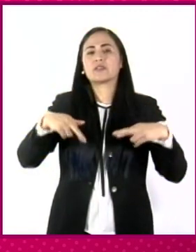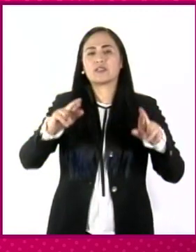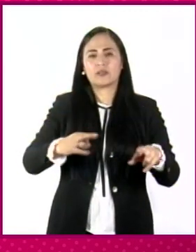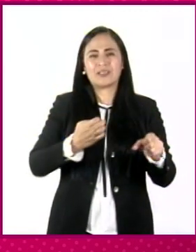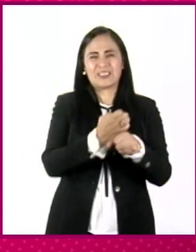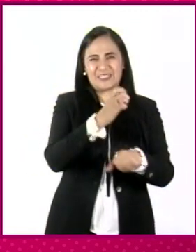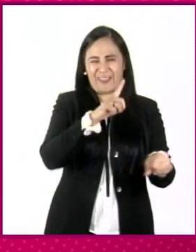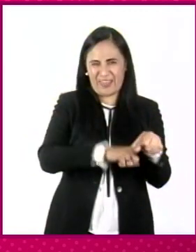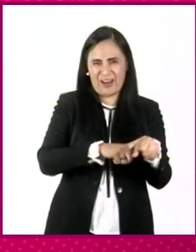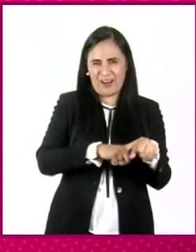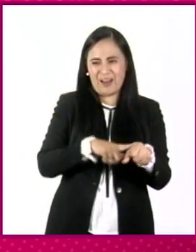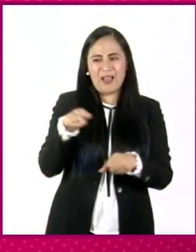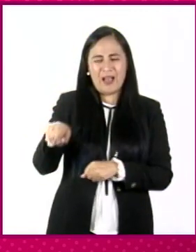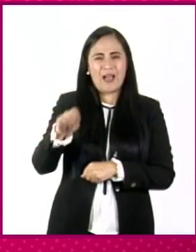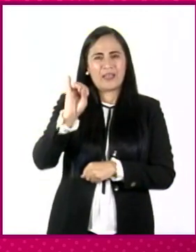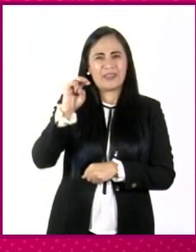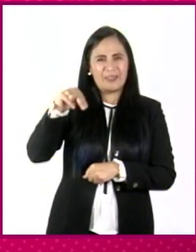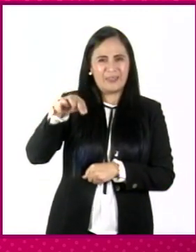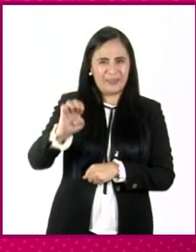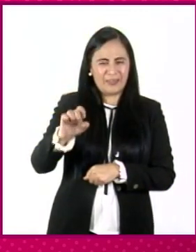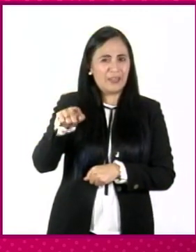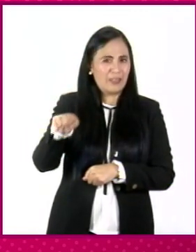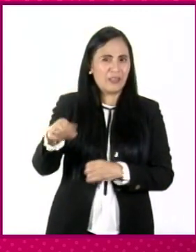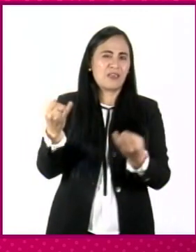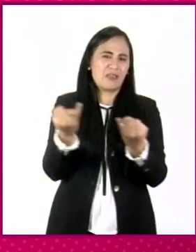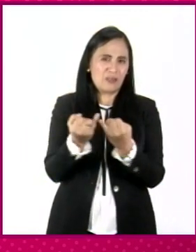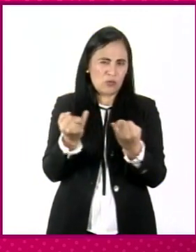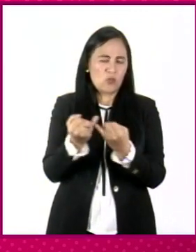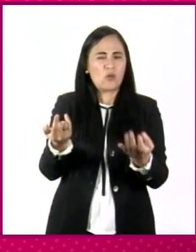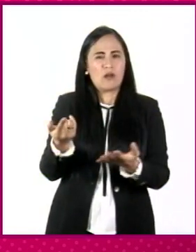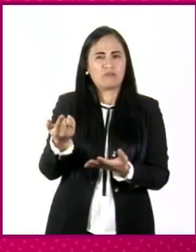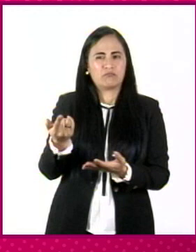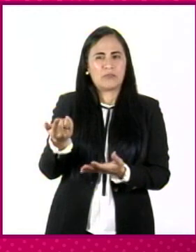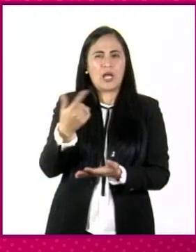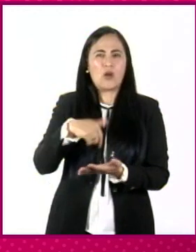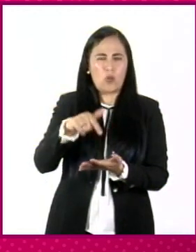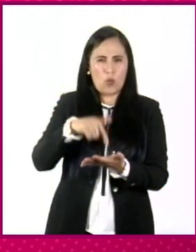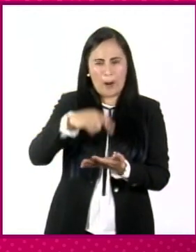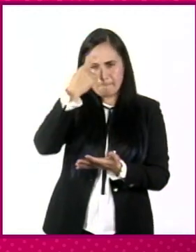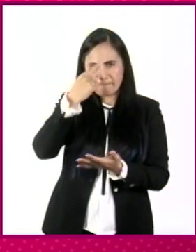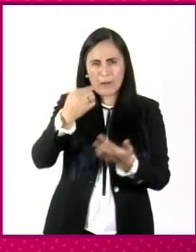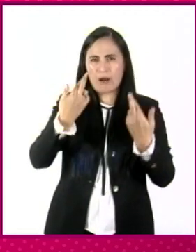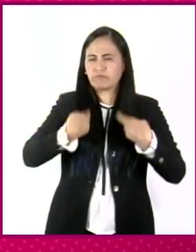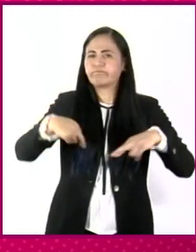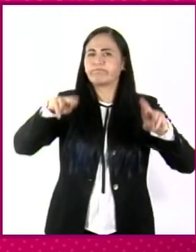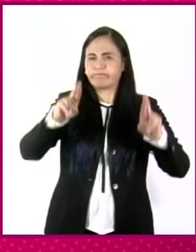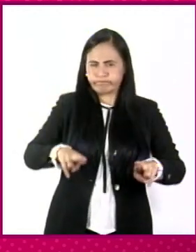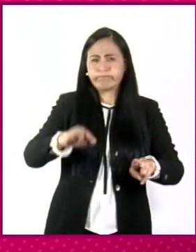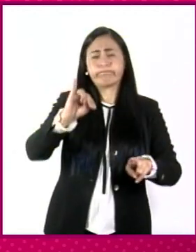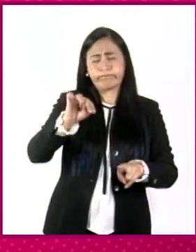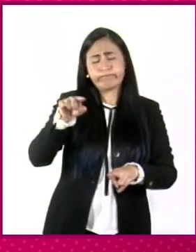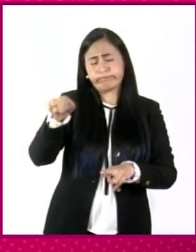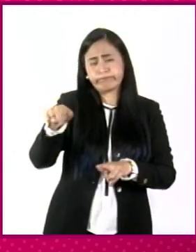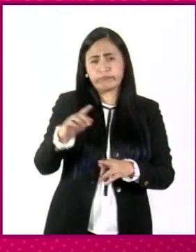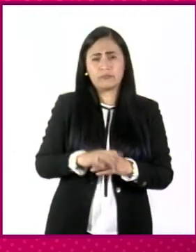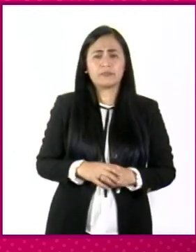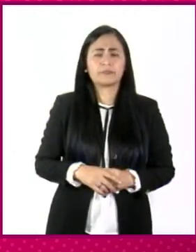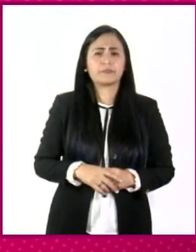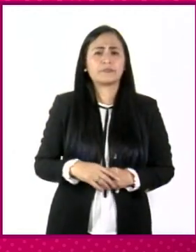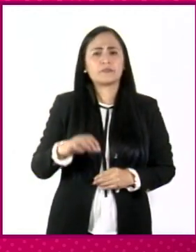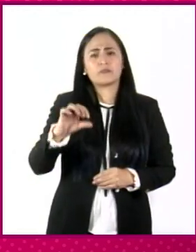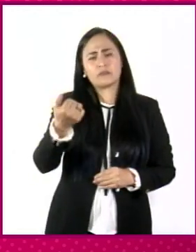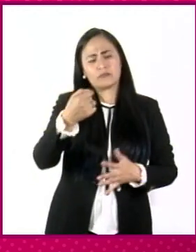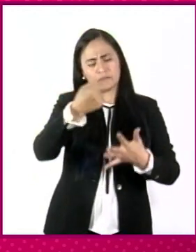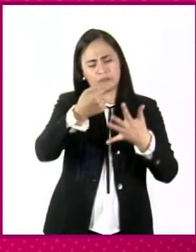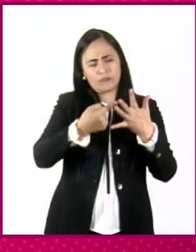aunque el INE de alguna forma genera también estos espacios de representación de la manera más institucional, ¿no? Hay otros elementos,